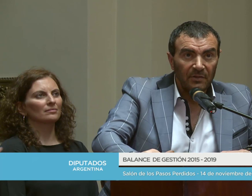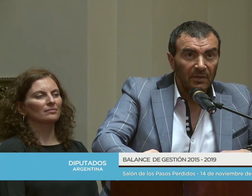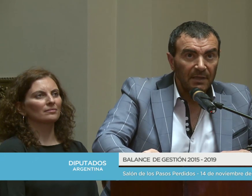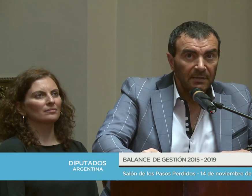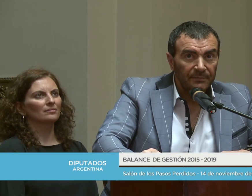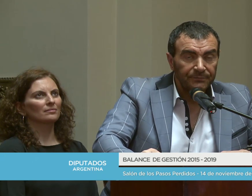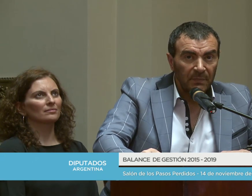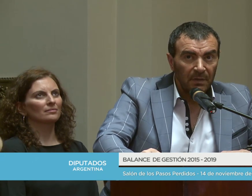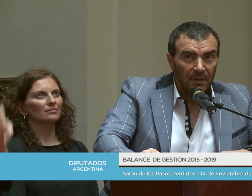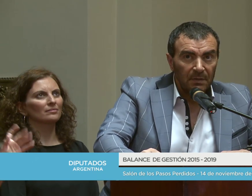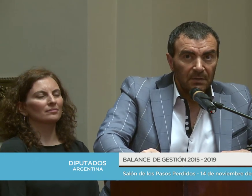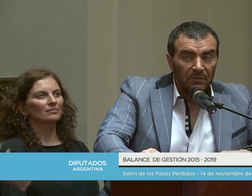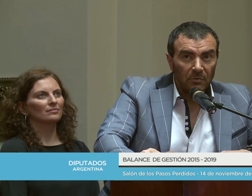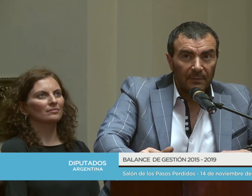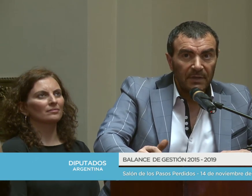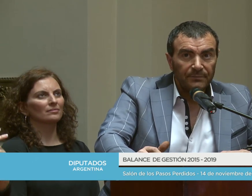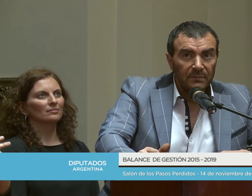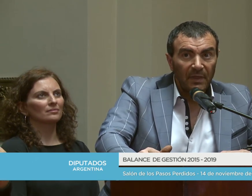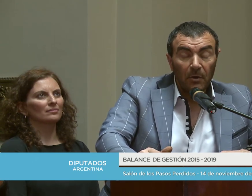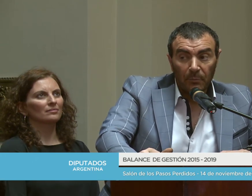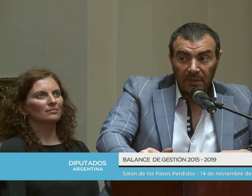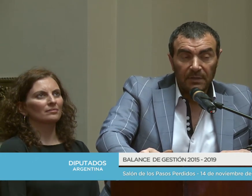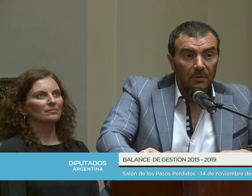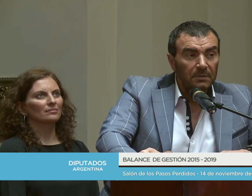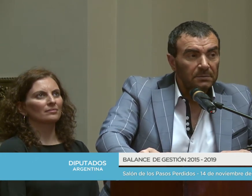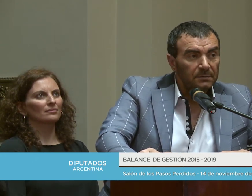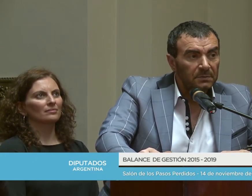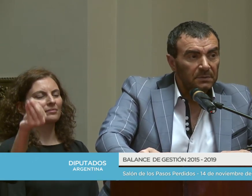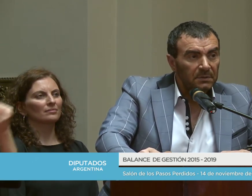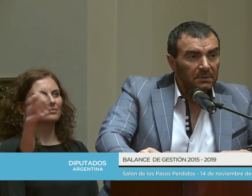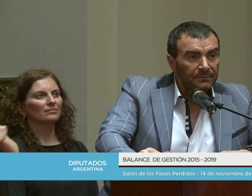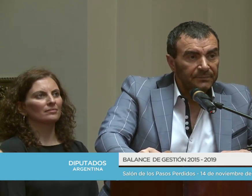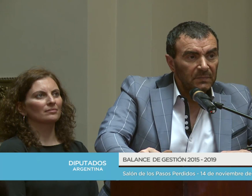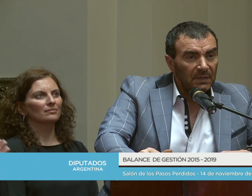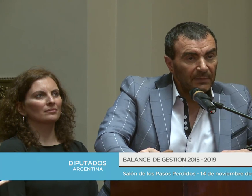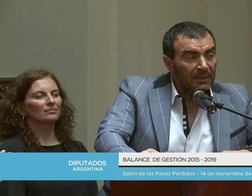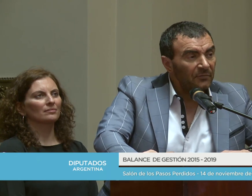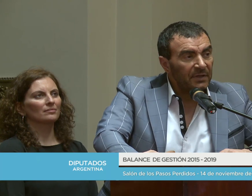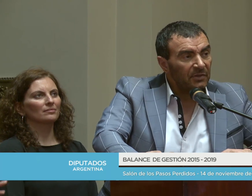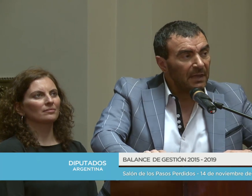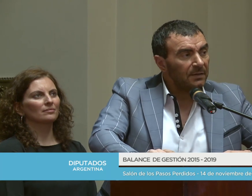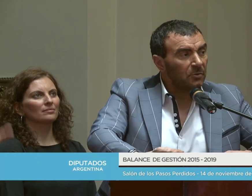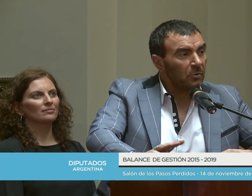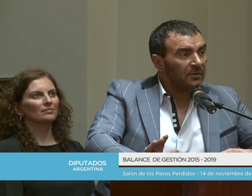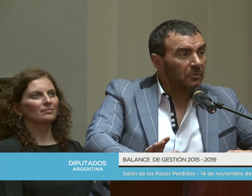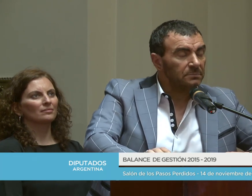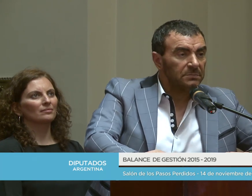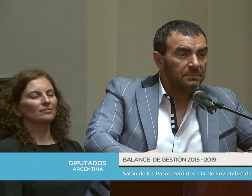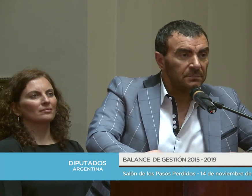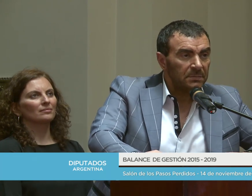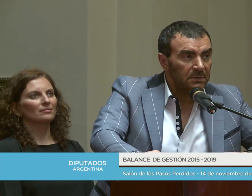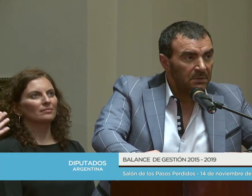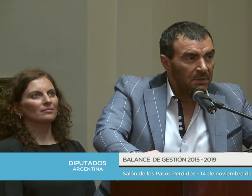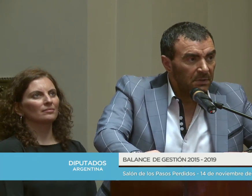cosas que se dicen ahí, sino también desde lo político. Y también quiero felicitar de todo corazón